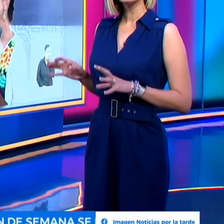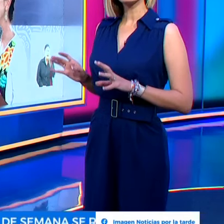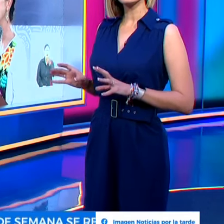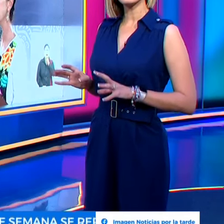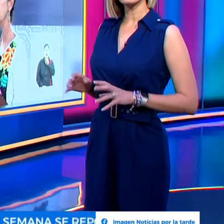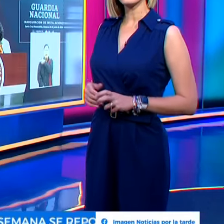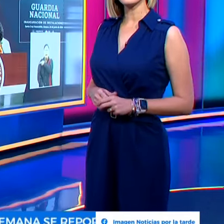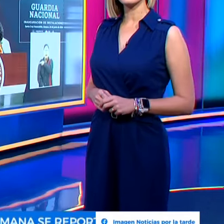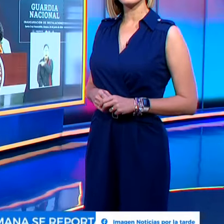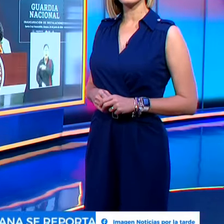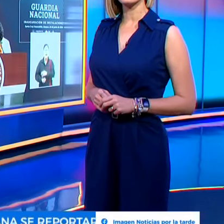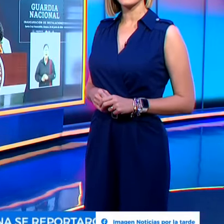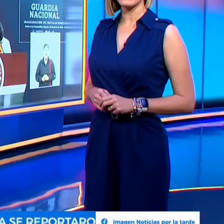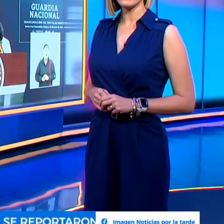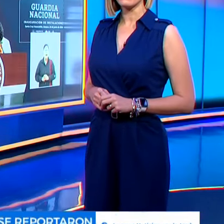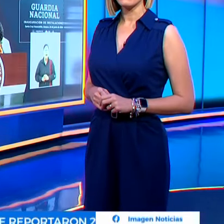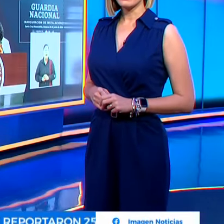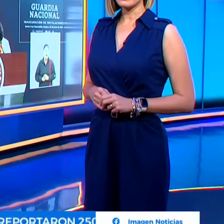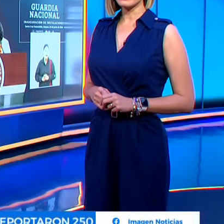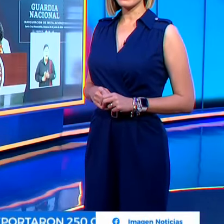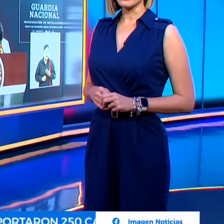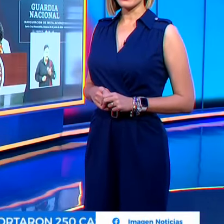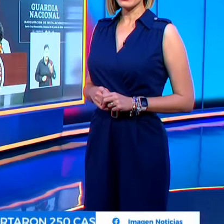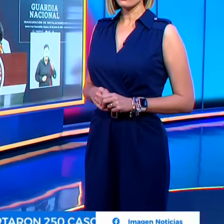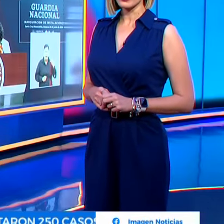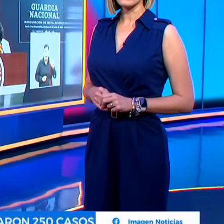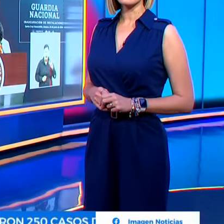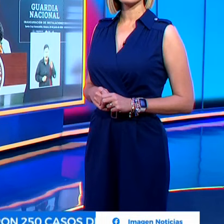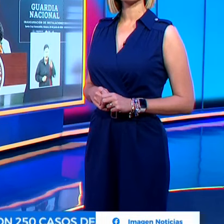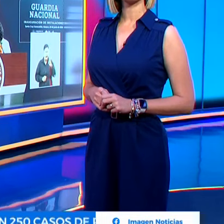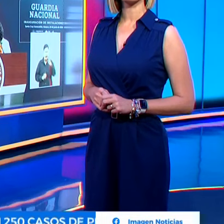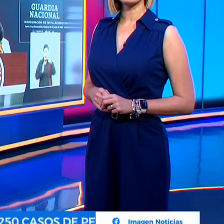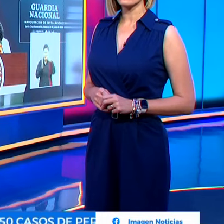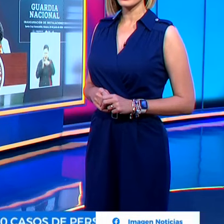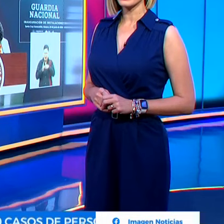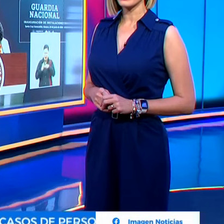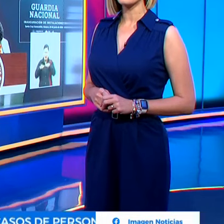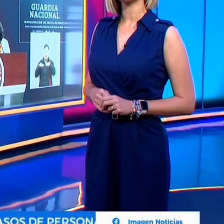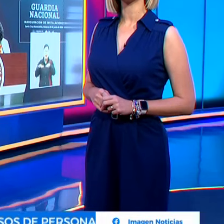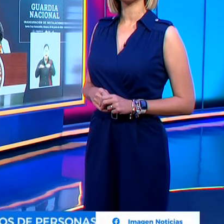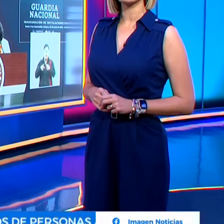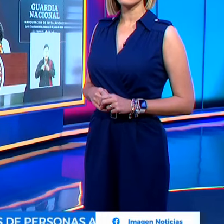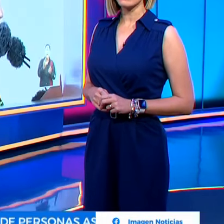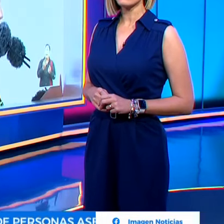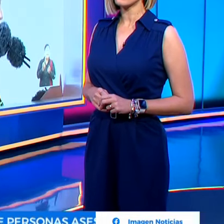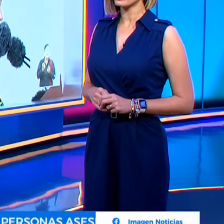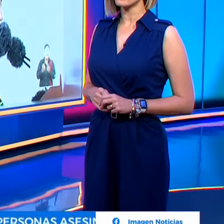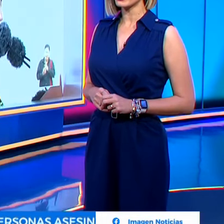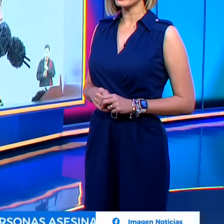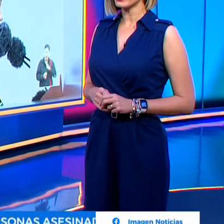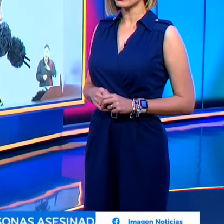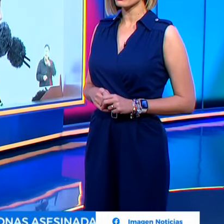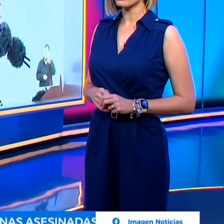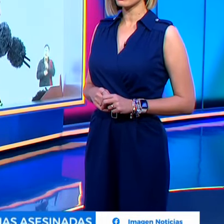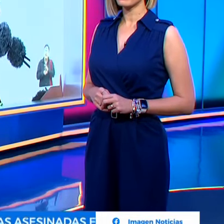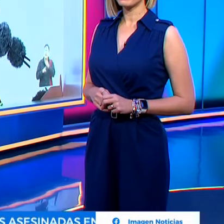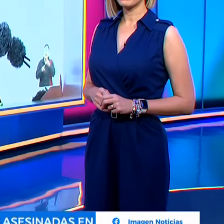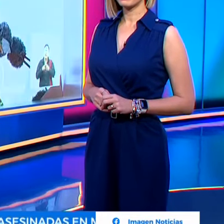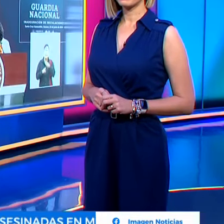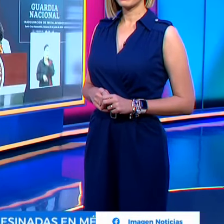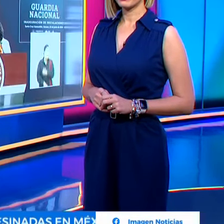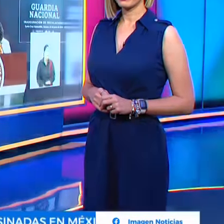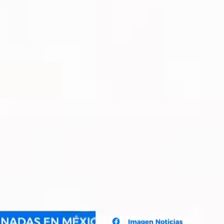ejército. Destacó que desde su creación, hace 5 años, esta institución se ha ganado el reconocimiento de los mexicanos.